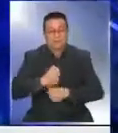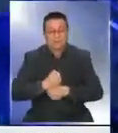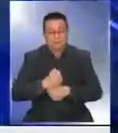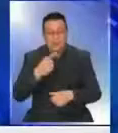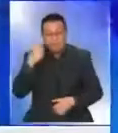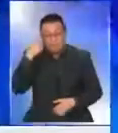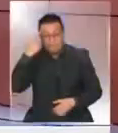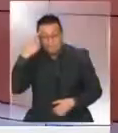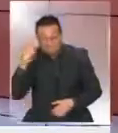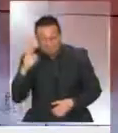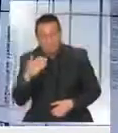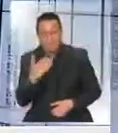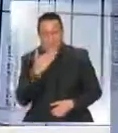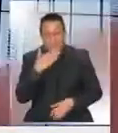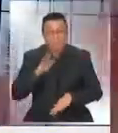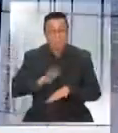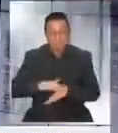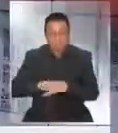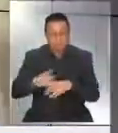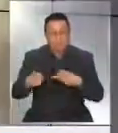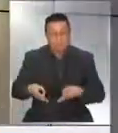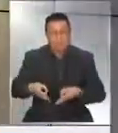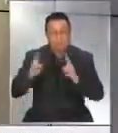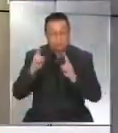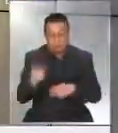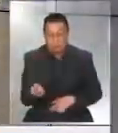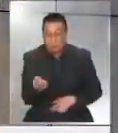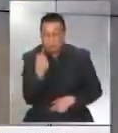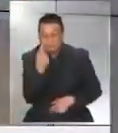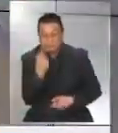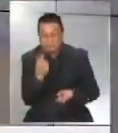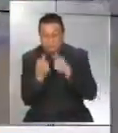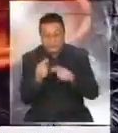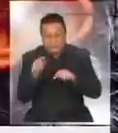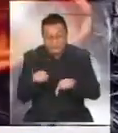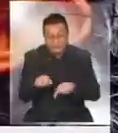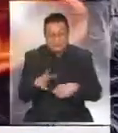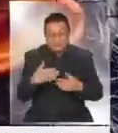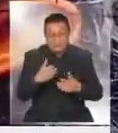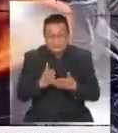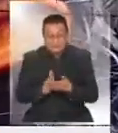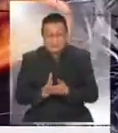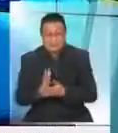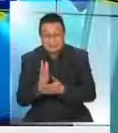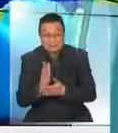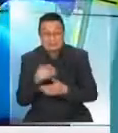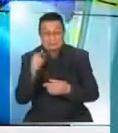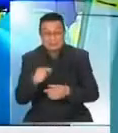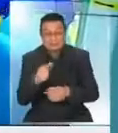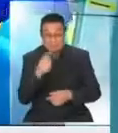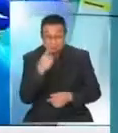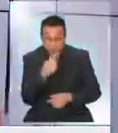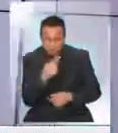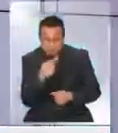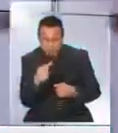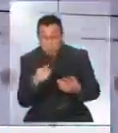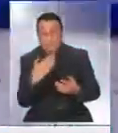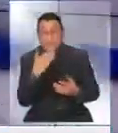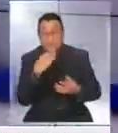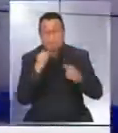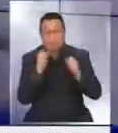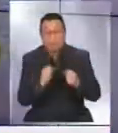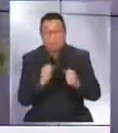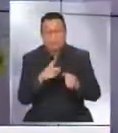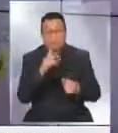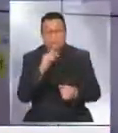embargo, también se ha dado la autorización para, en vez de usar PCR en ese momento, en un momento inicial de reconocimiento, también se puede optar por